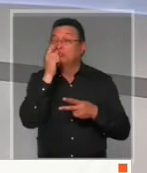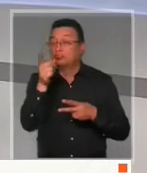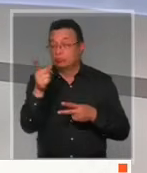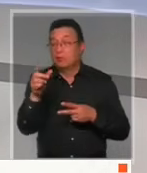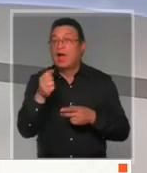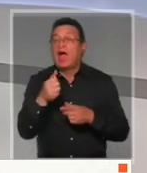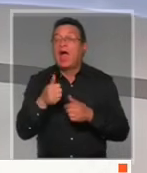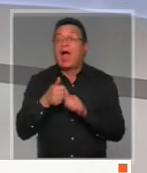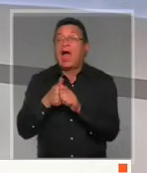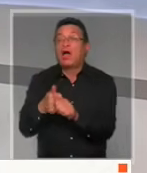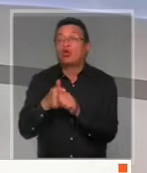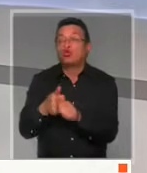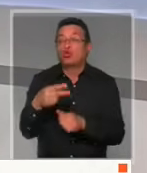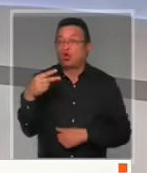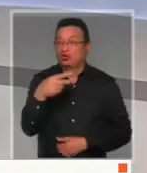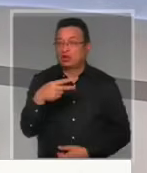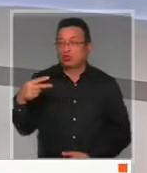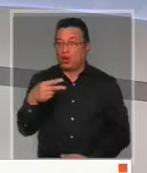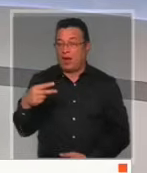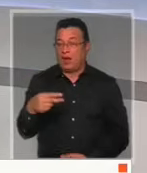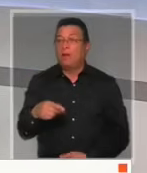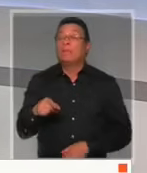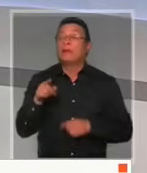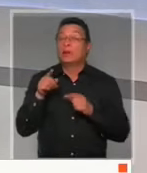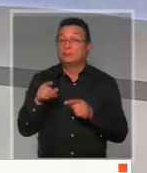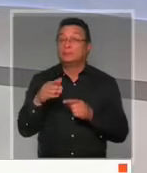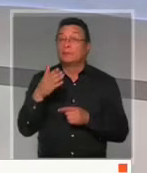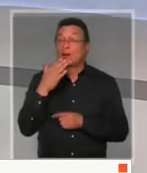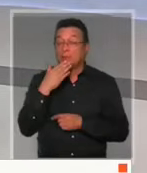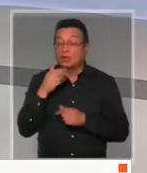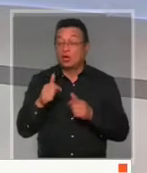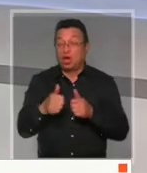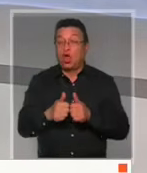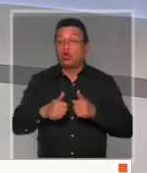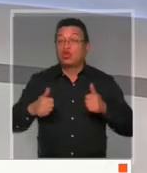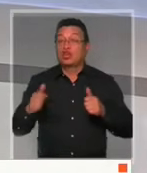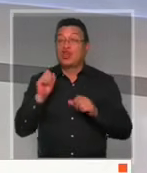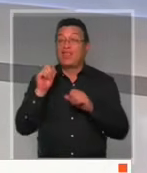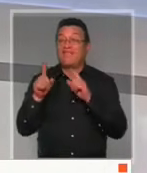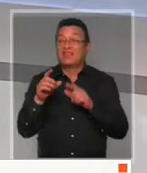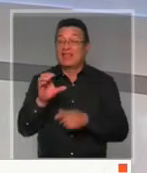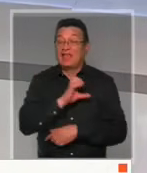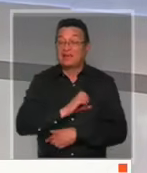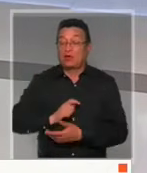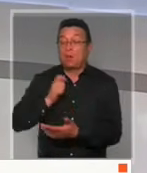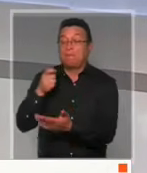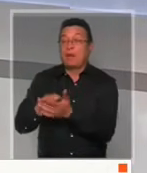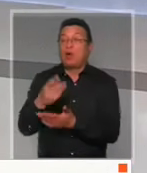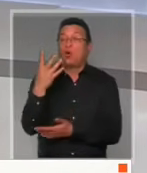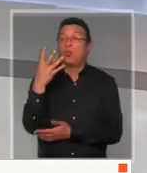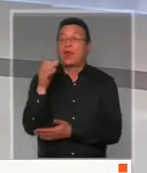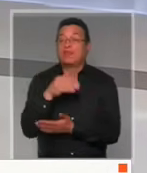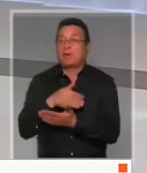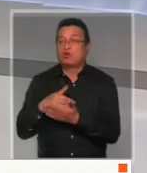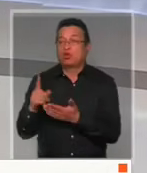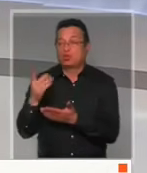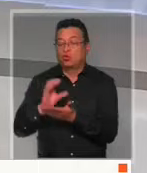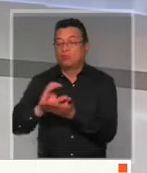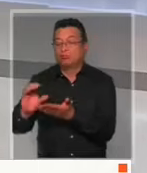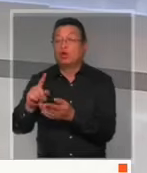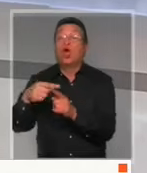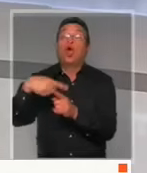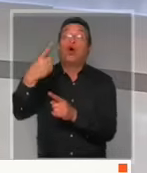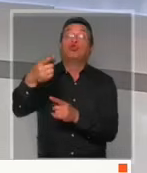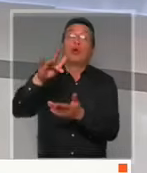acoso sexual, en donde incluso el Consejo de Defensa del Estado pagó 40 millones de pesos como una restitución a una de ellas, el otro caso queda